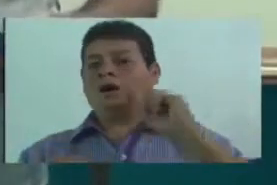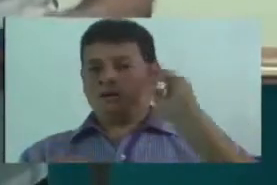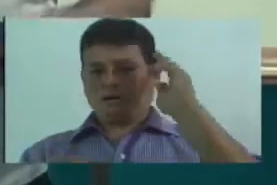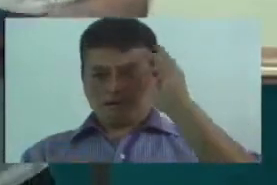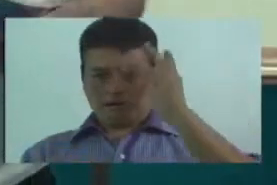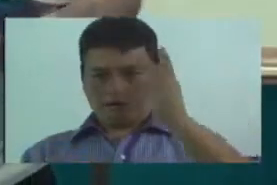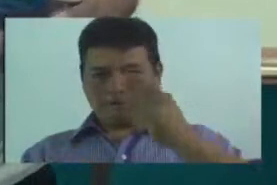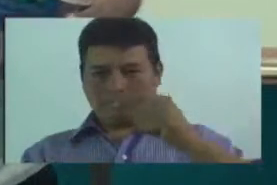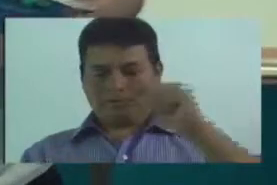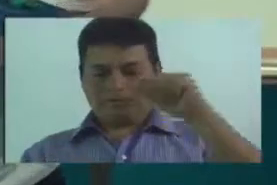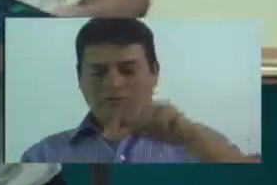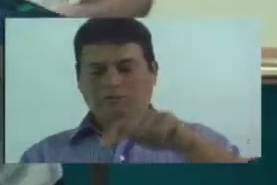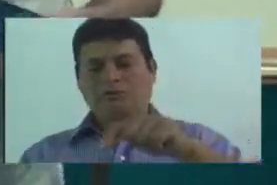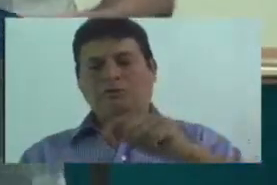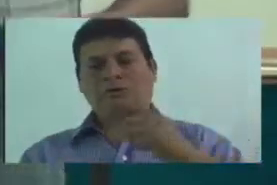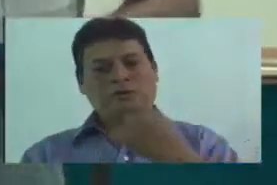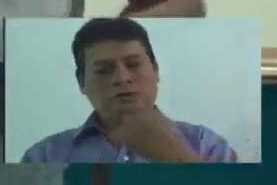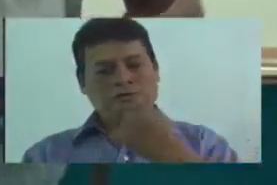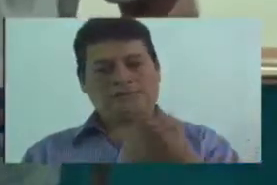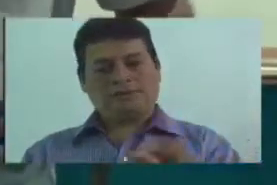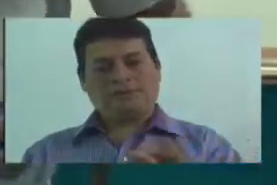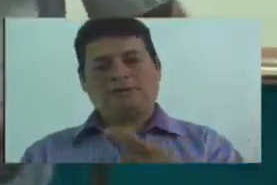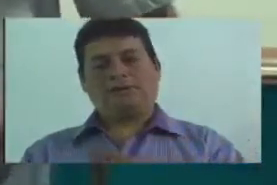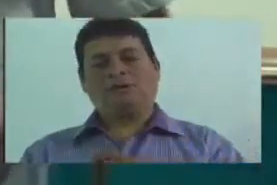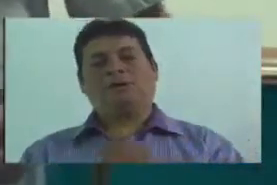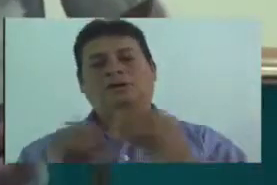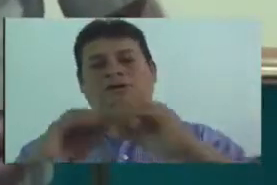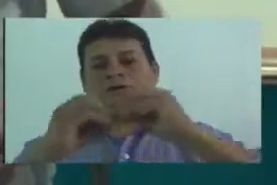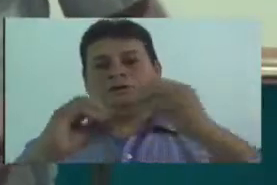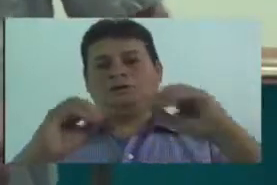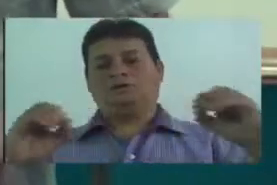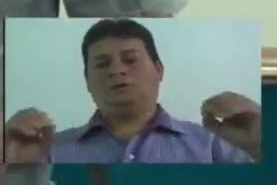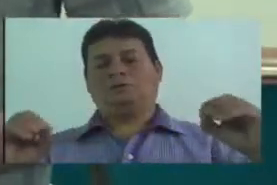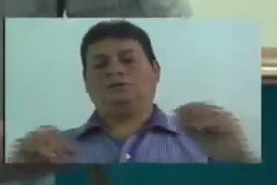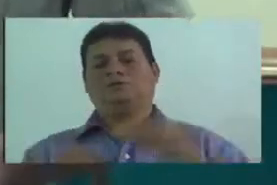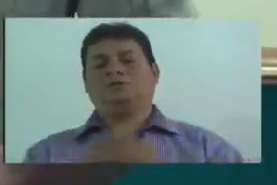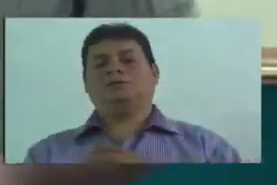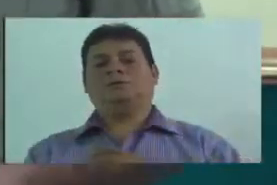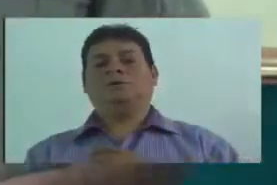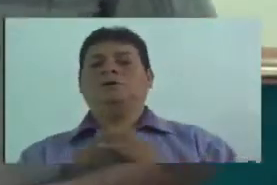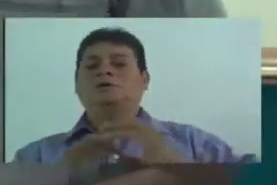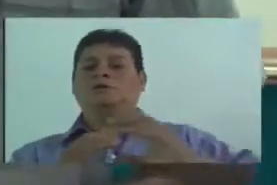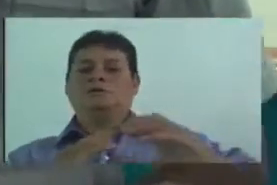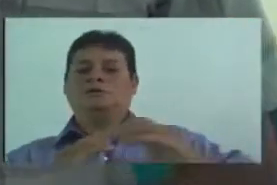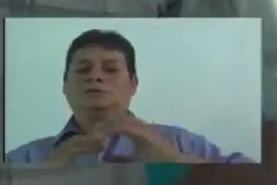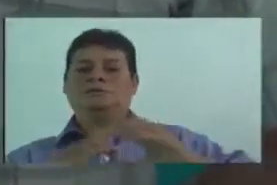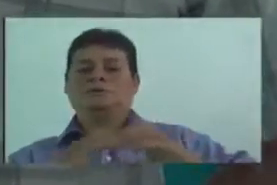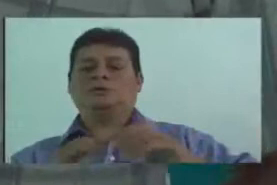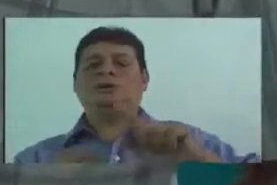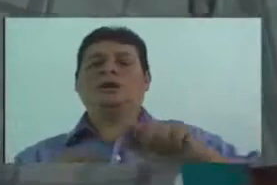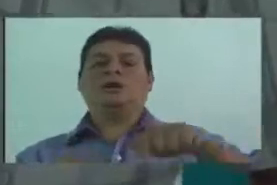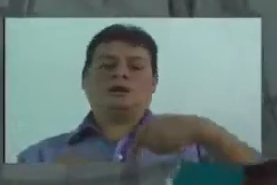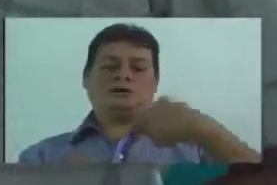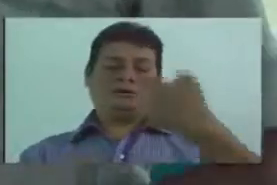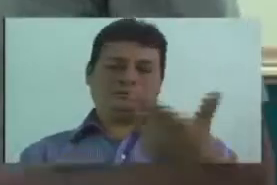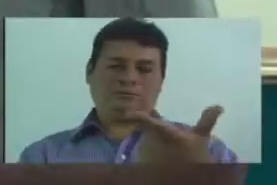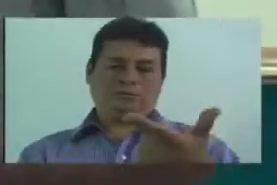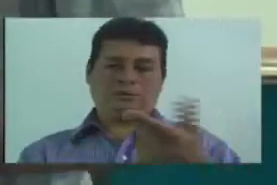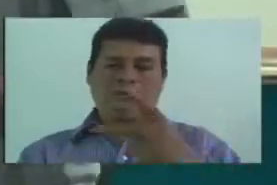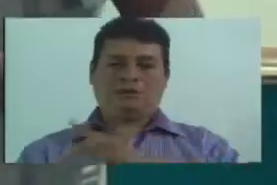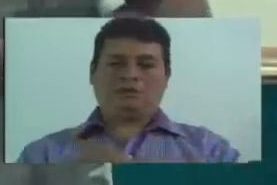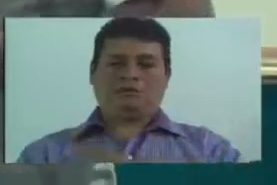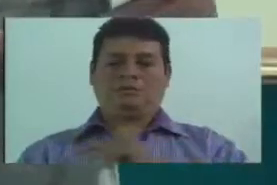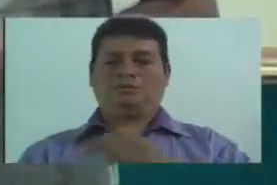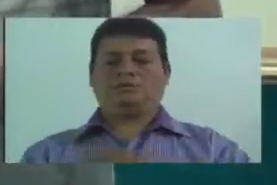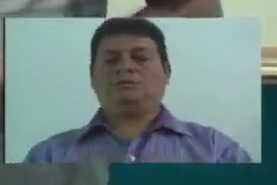el hablante quiere expresar, un enunciado quiere expresar lo que está diciendo, queriendo transmitir, entonces